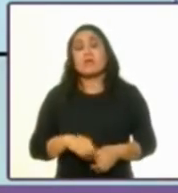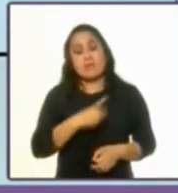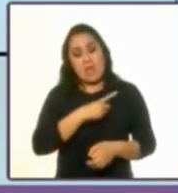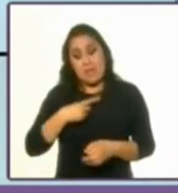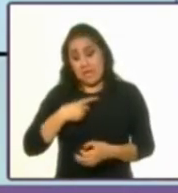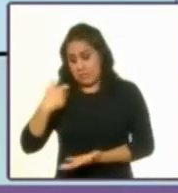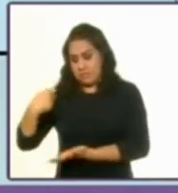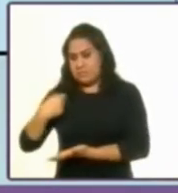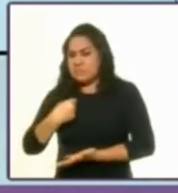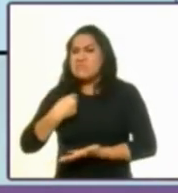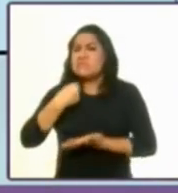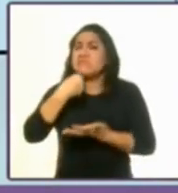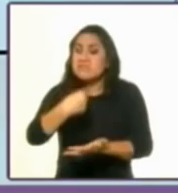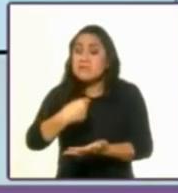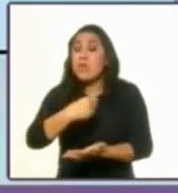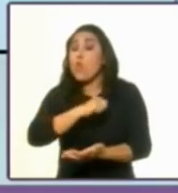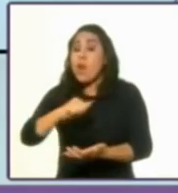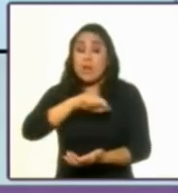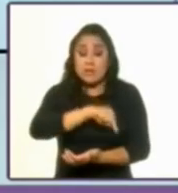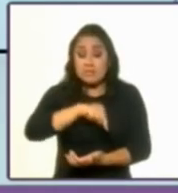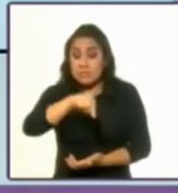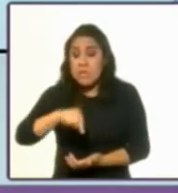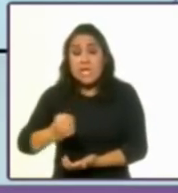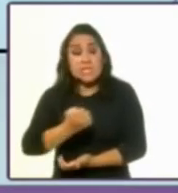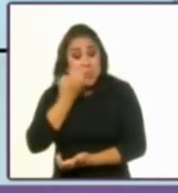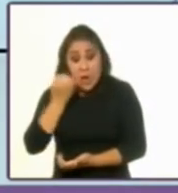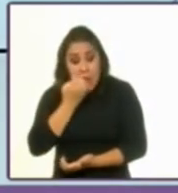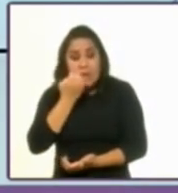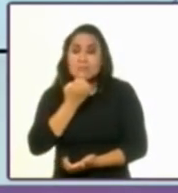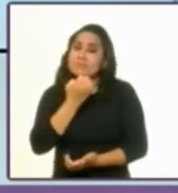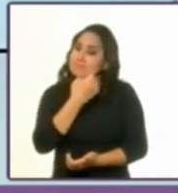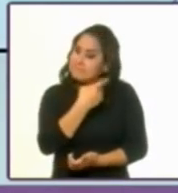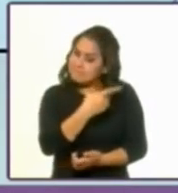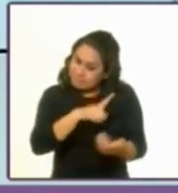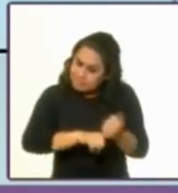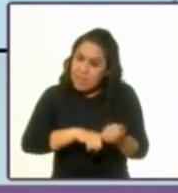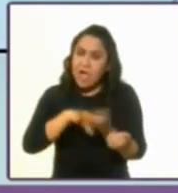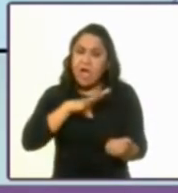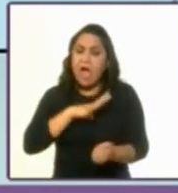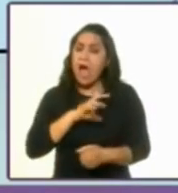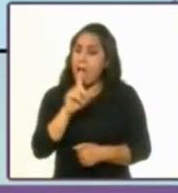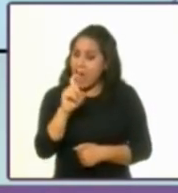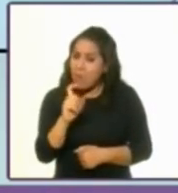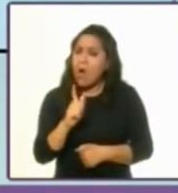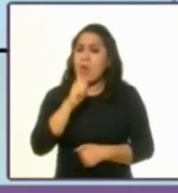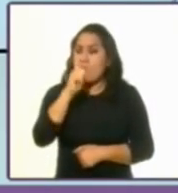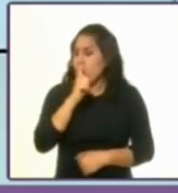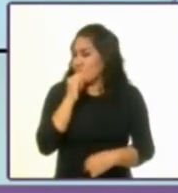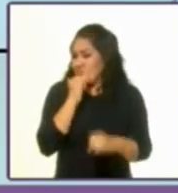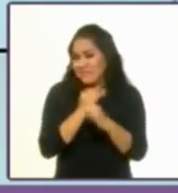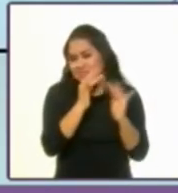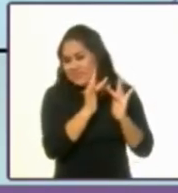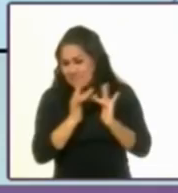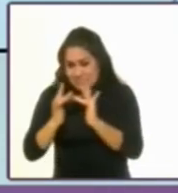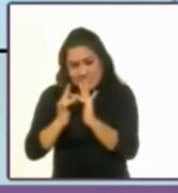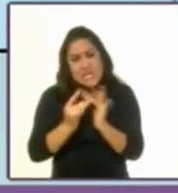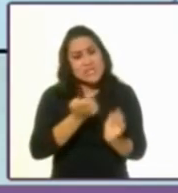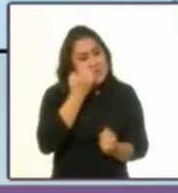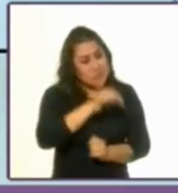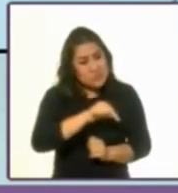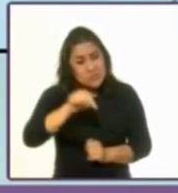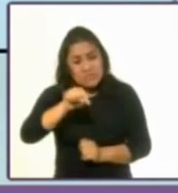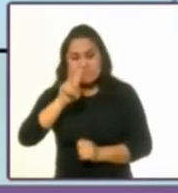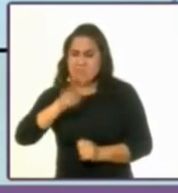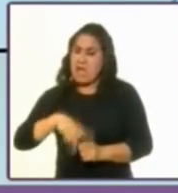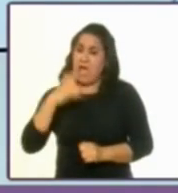en que todo plantel educativo cuente con los servicios básicos de agua luz e internet porque aunque parezca increíble hoy